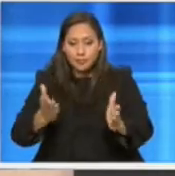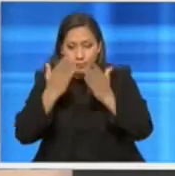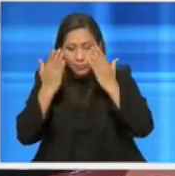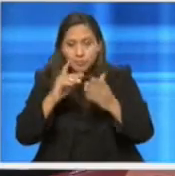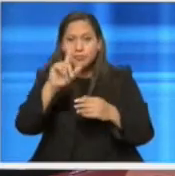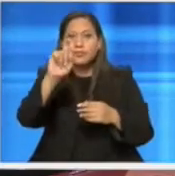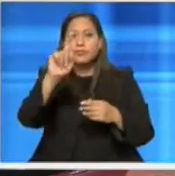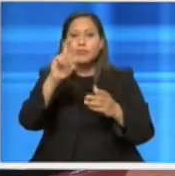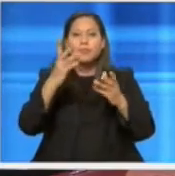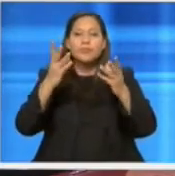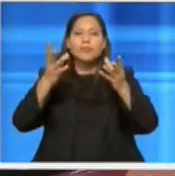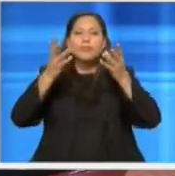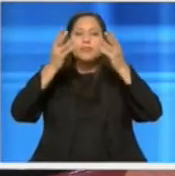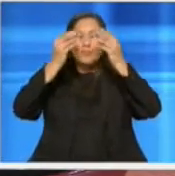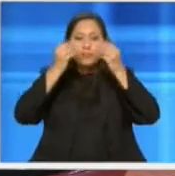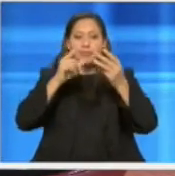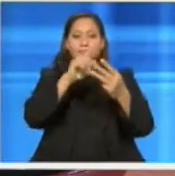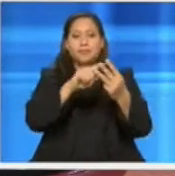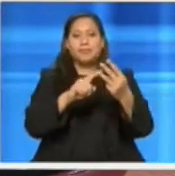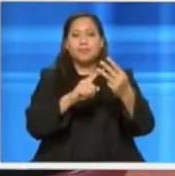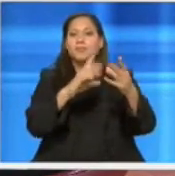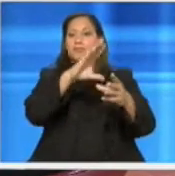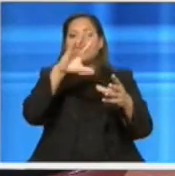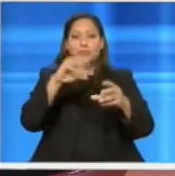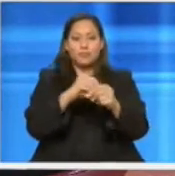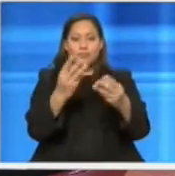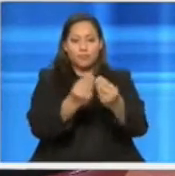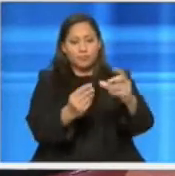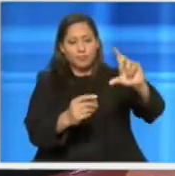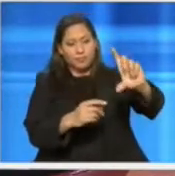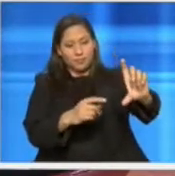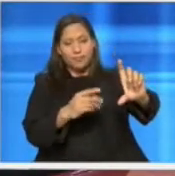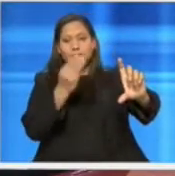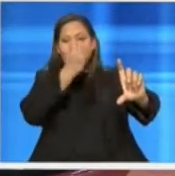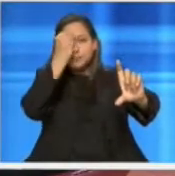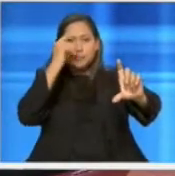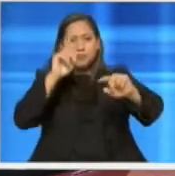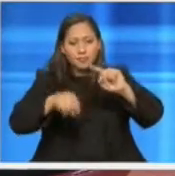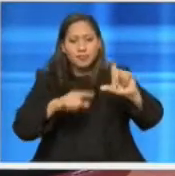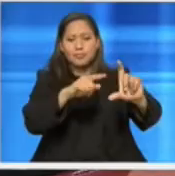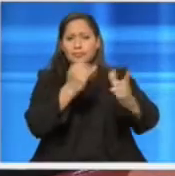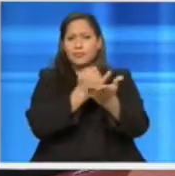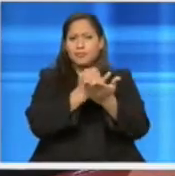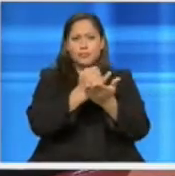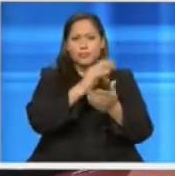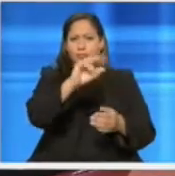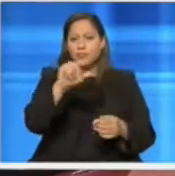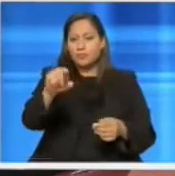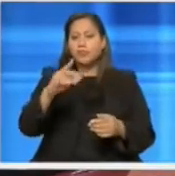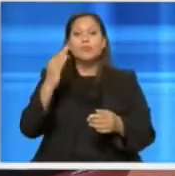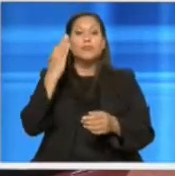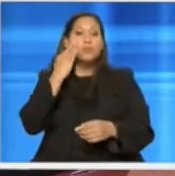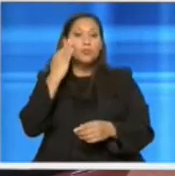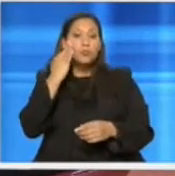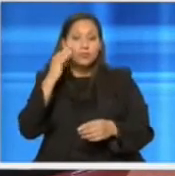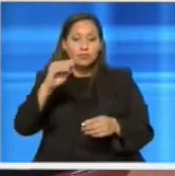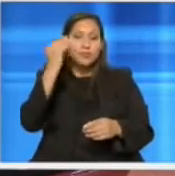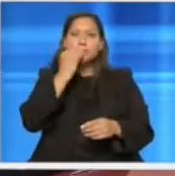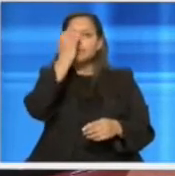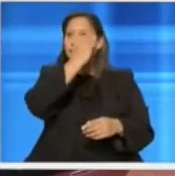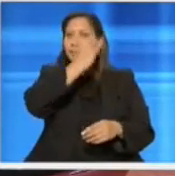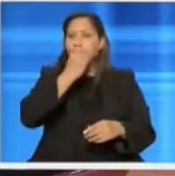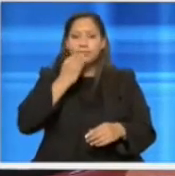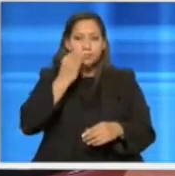hidratarse. Aquí tenemos ya esos pasos, ¿no? Desmaquillarse, en este caso no es el jabón, pero son las toallitas que te retiran absolutamente todo